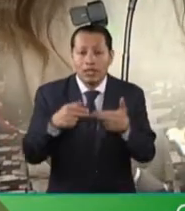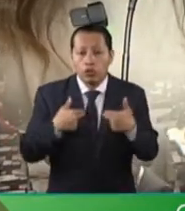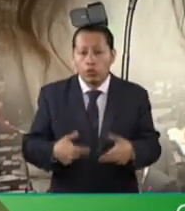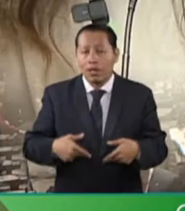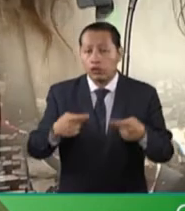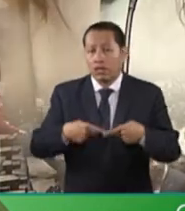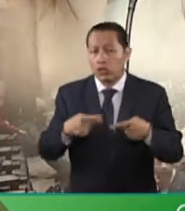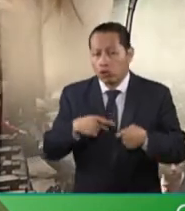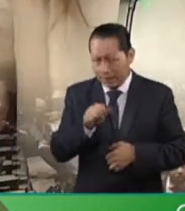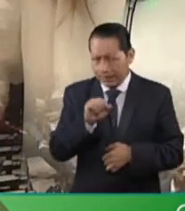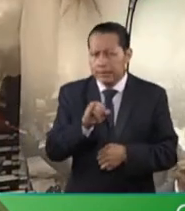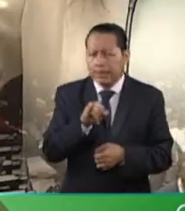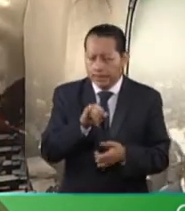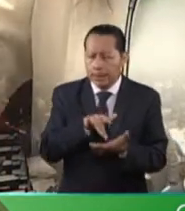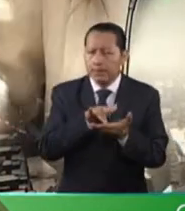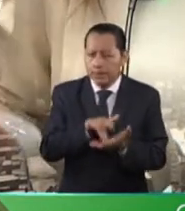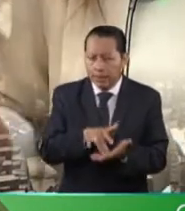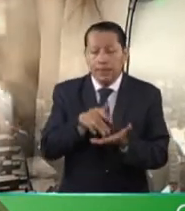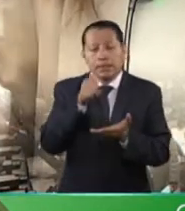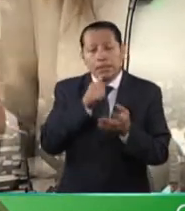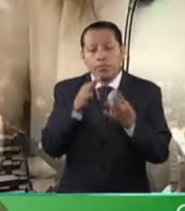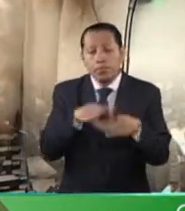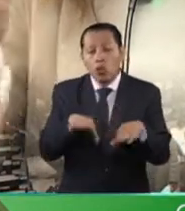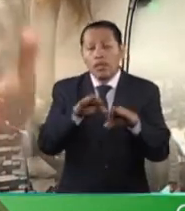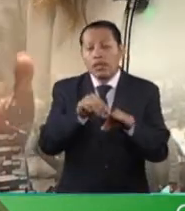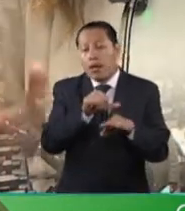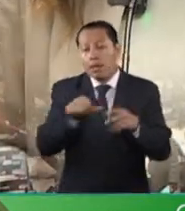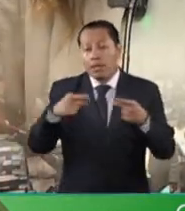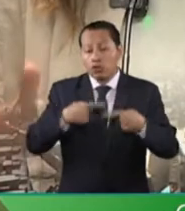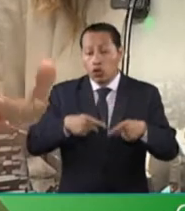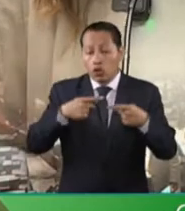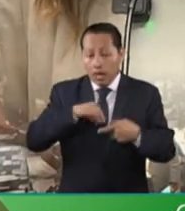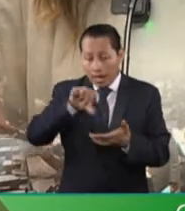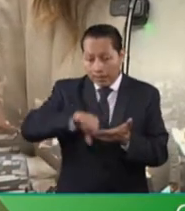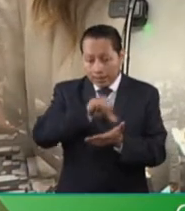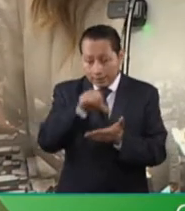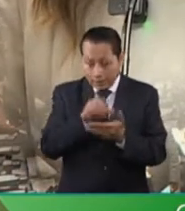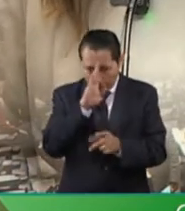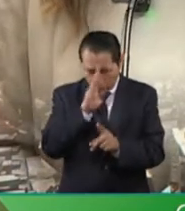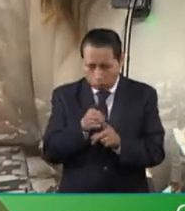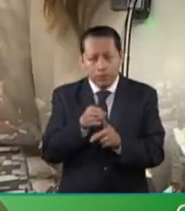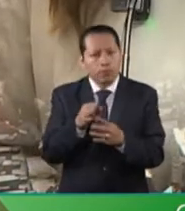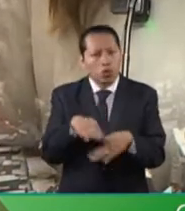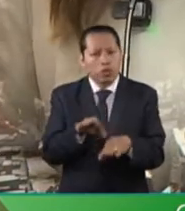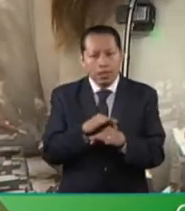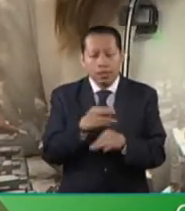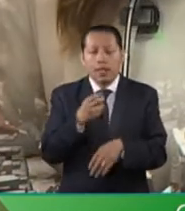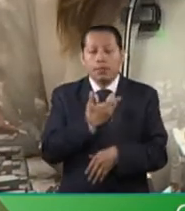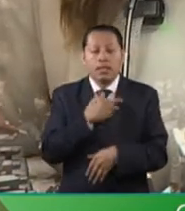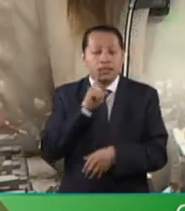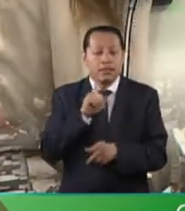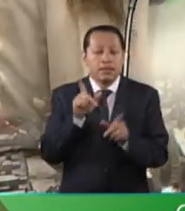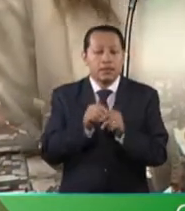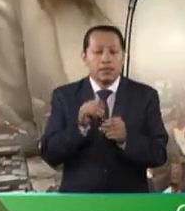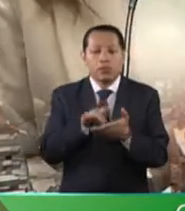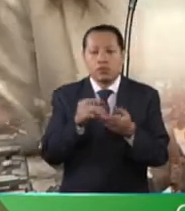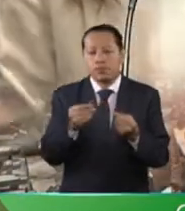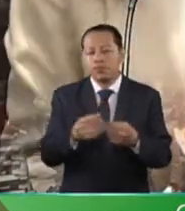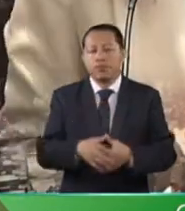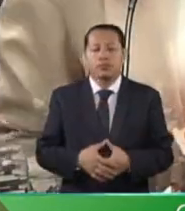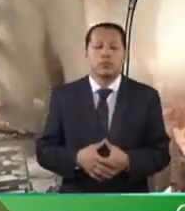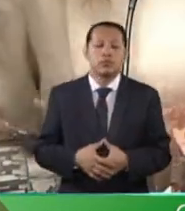de las personas. Siempre las causas de las personas estarán en el centro de esta discusión. Es cuanto, presidenta. Muchas gracias.